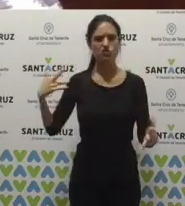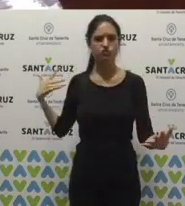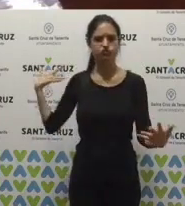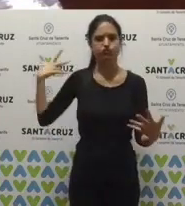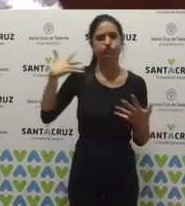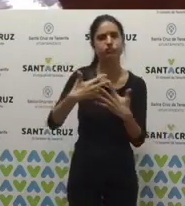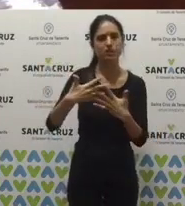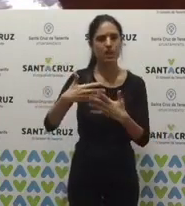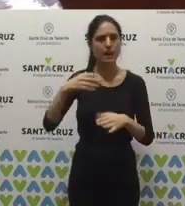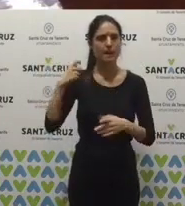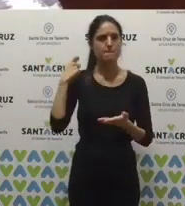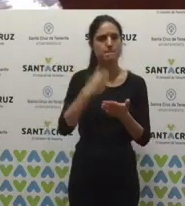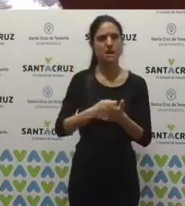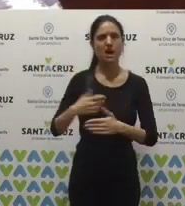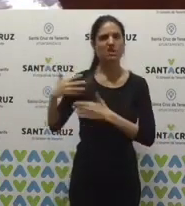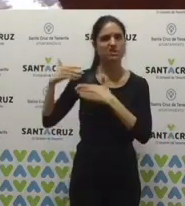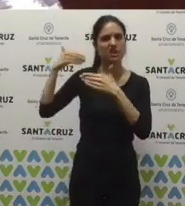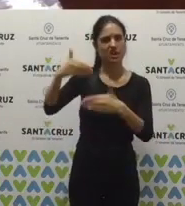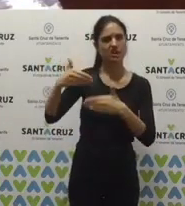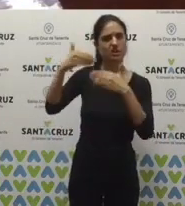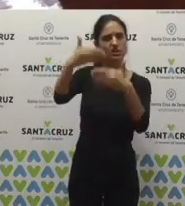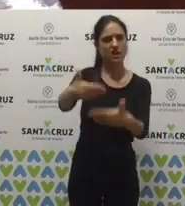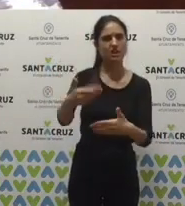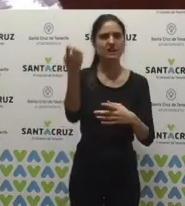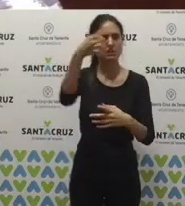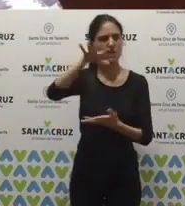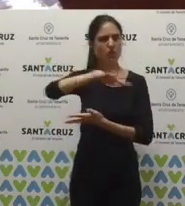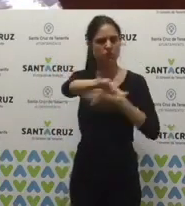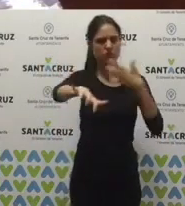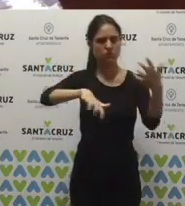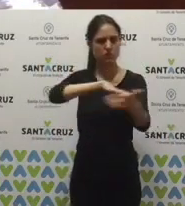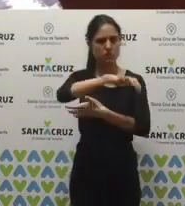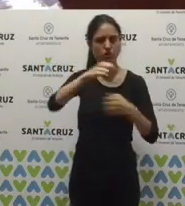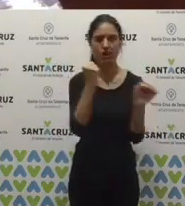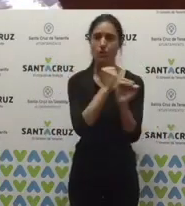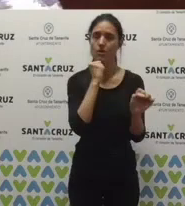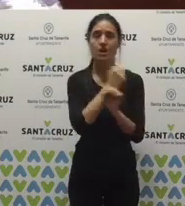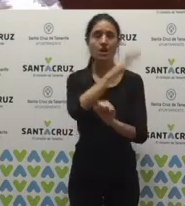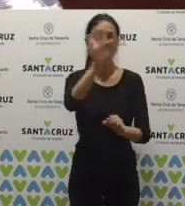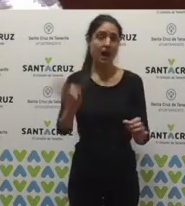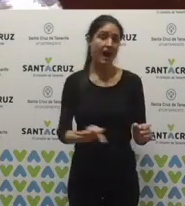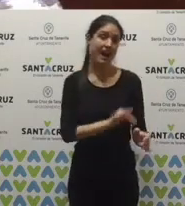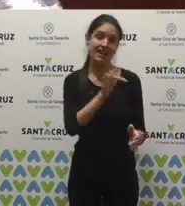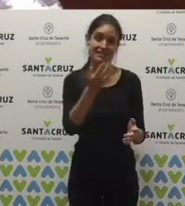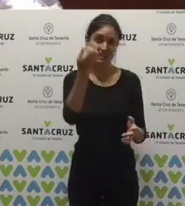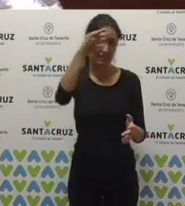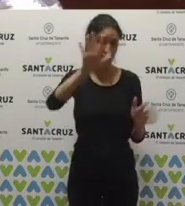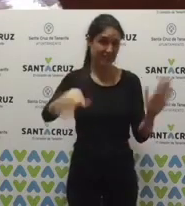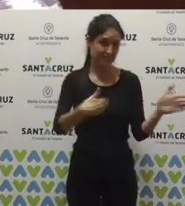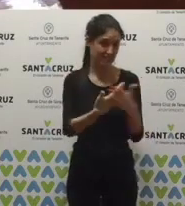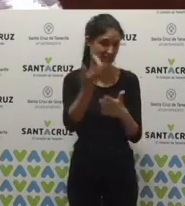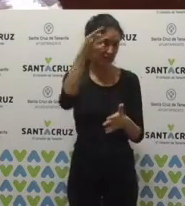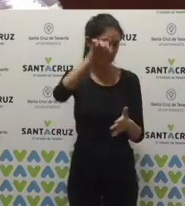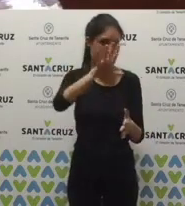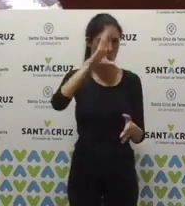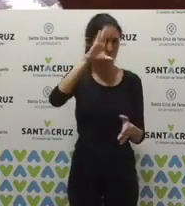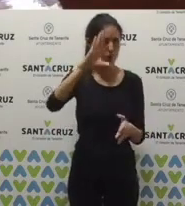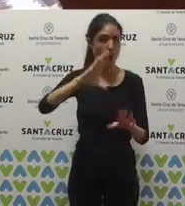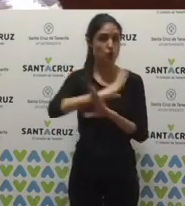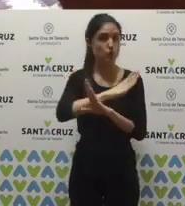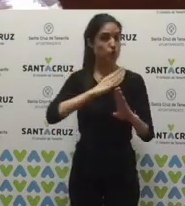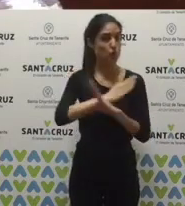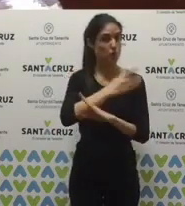laborales de conflictos laborales e incluso algún despido en octubre el mes pasado